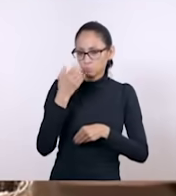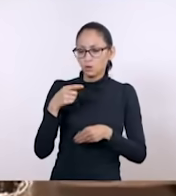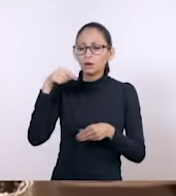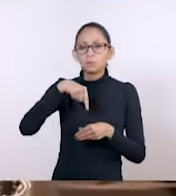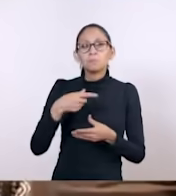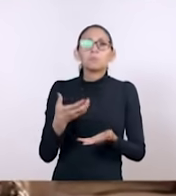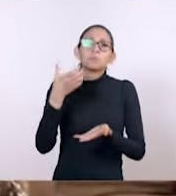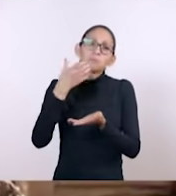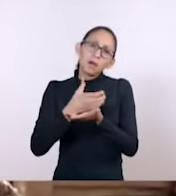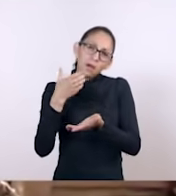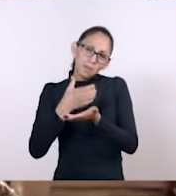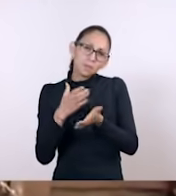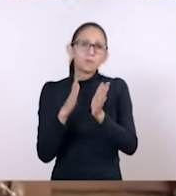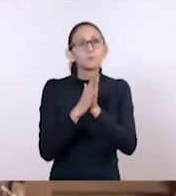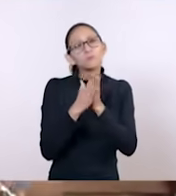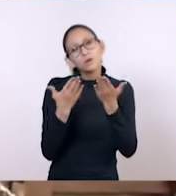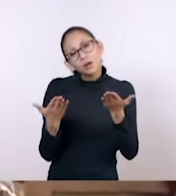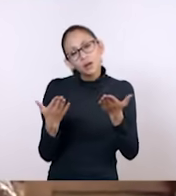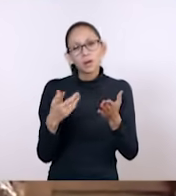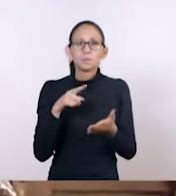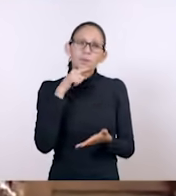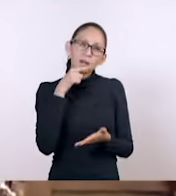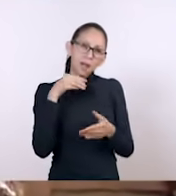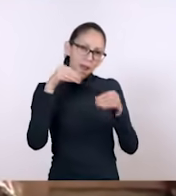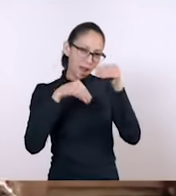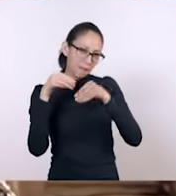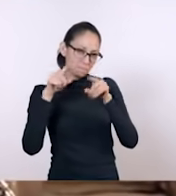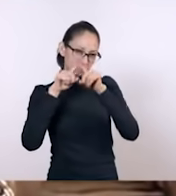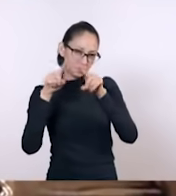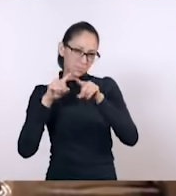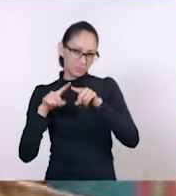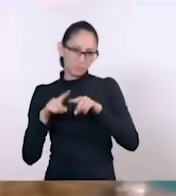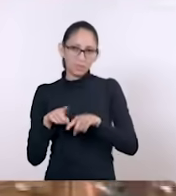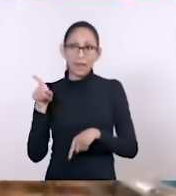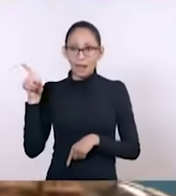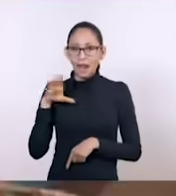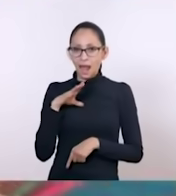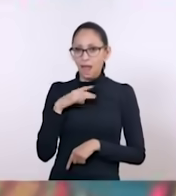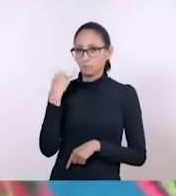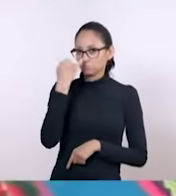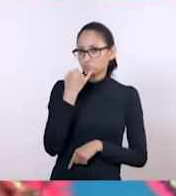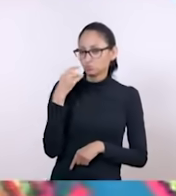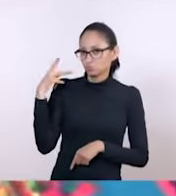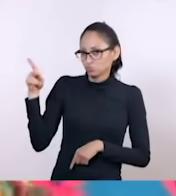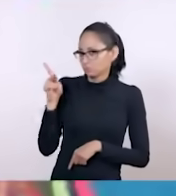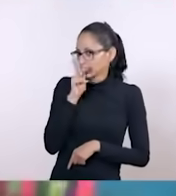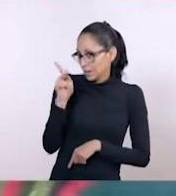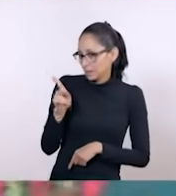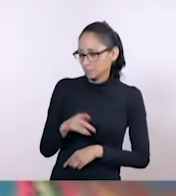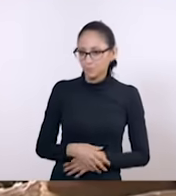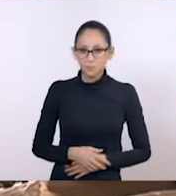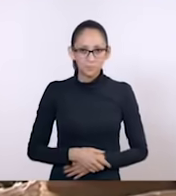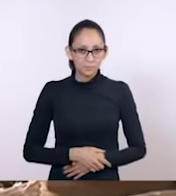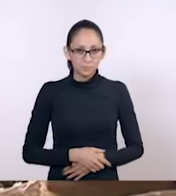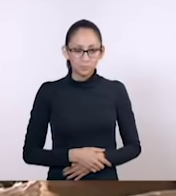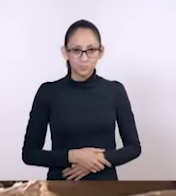mis libretas o mis libros, mi lapicero. Y le decimos en seltán también morrán.